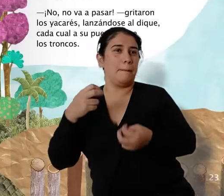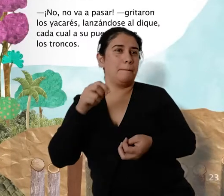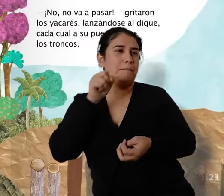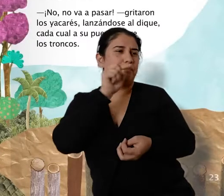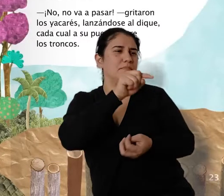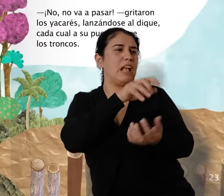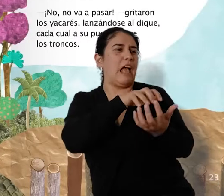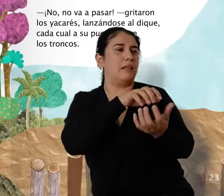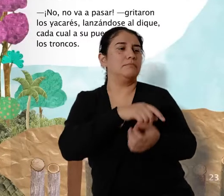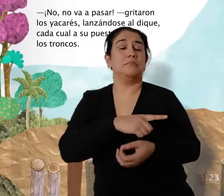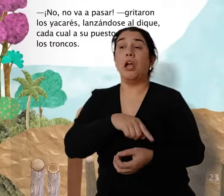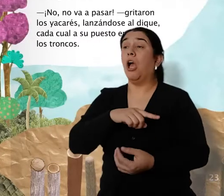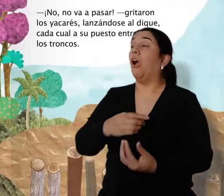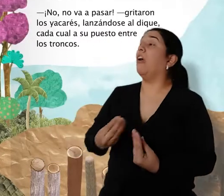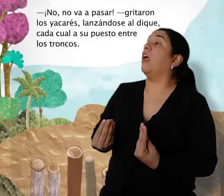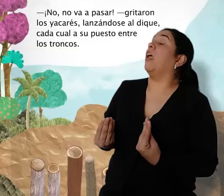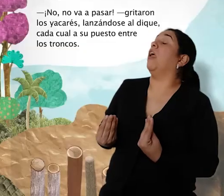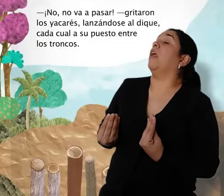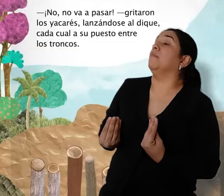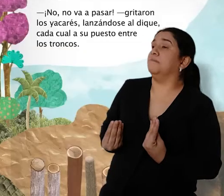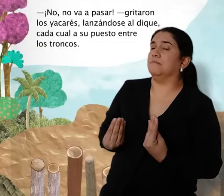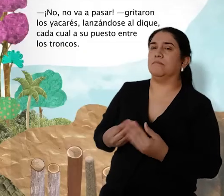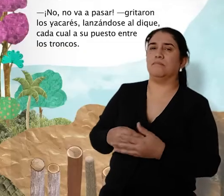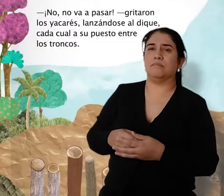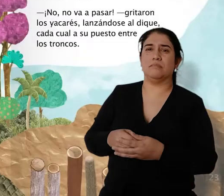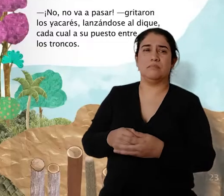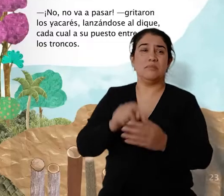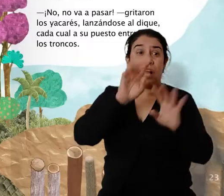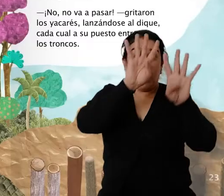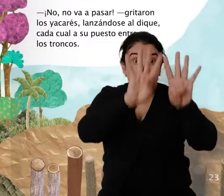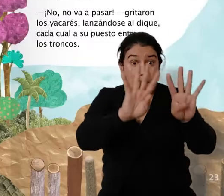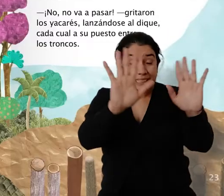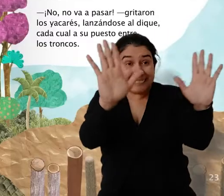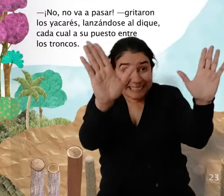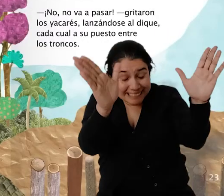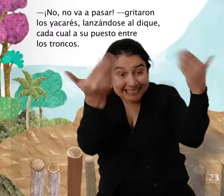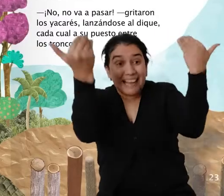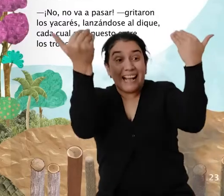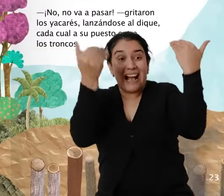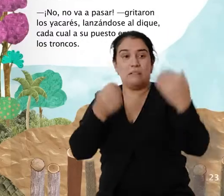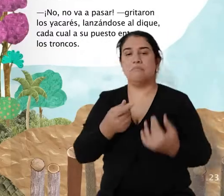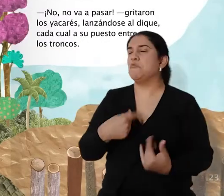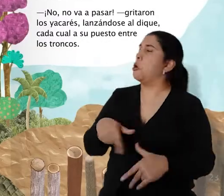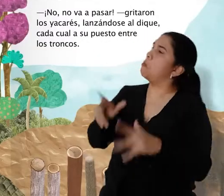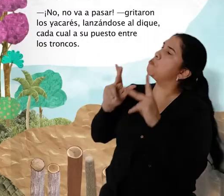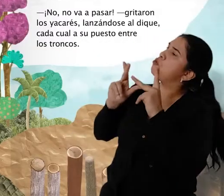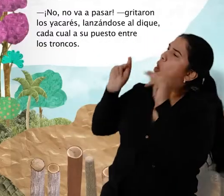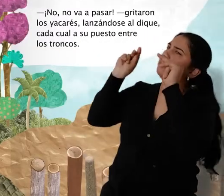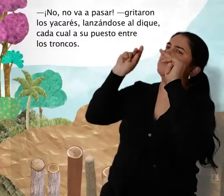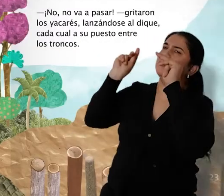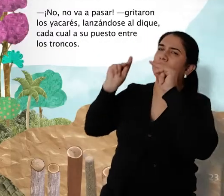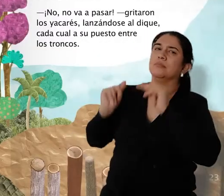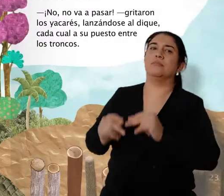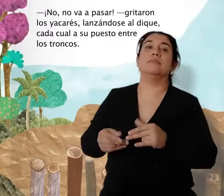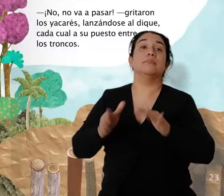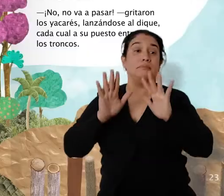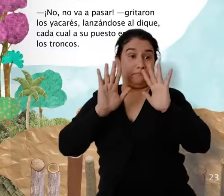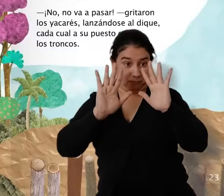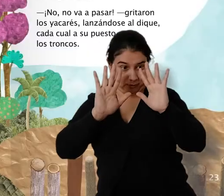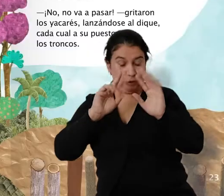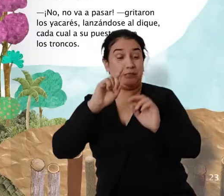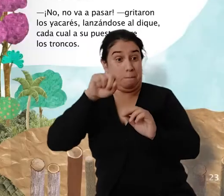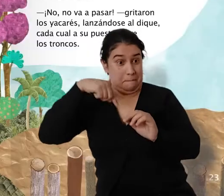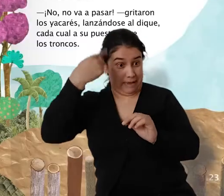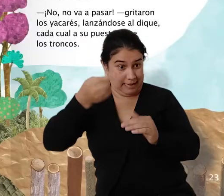hay? Contestaron ellos. ¿No lo sacan? ¡No! Hasta mañana entonces.